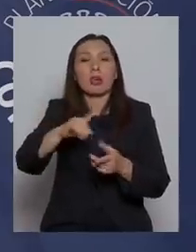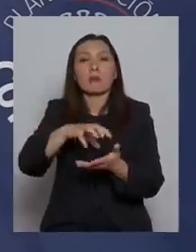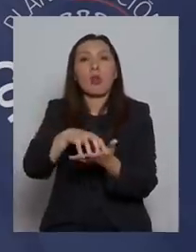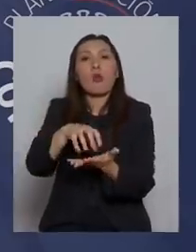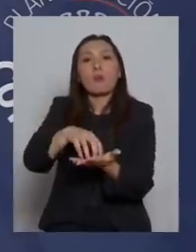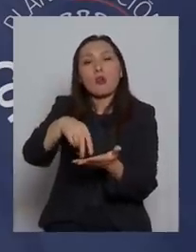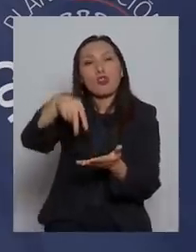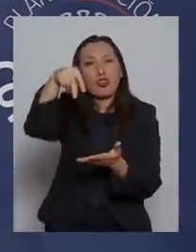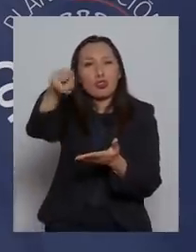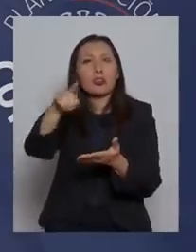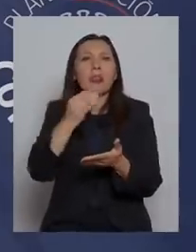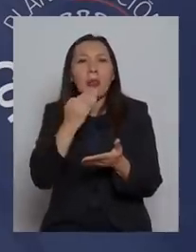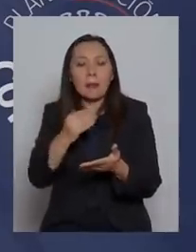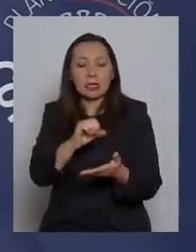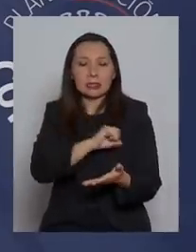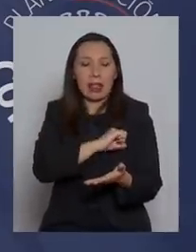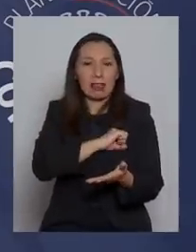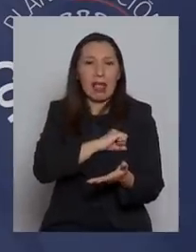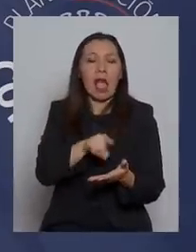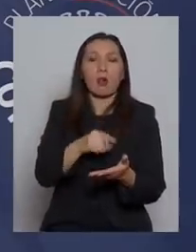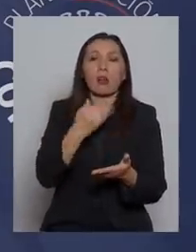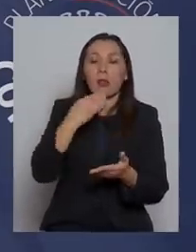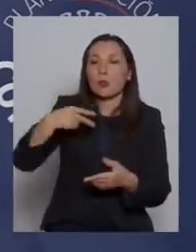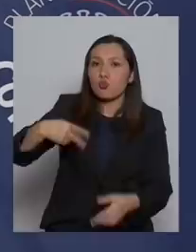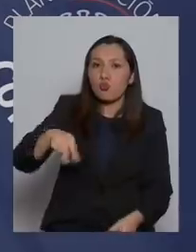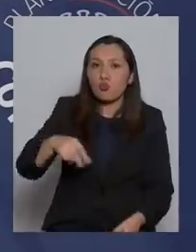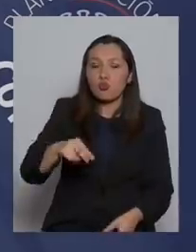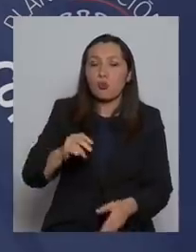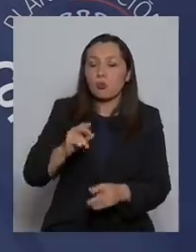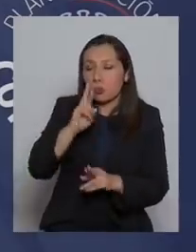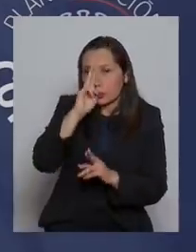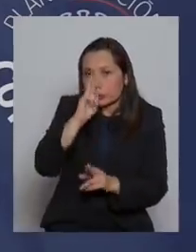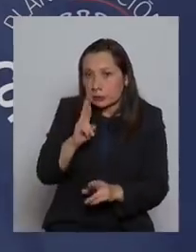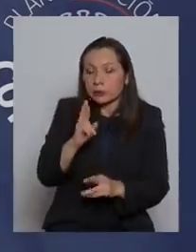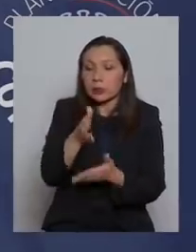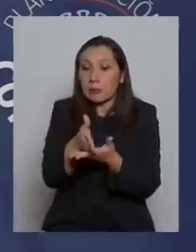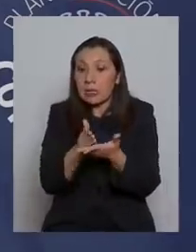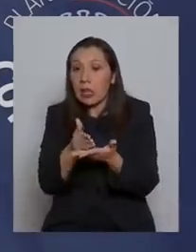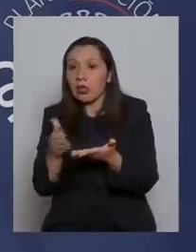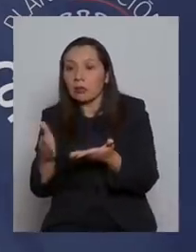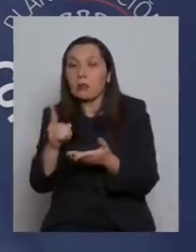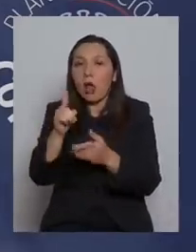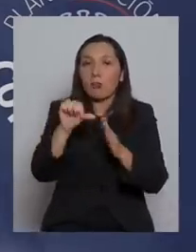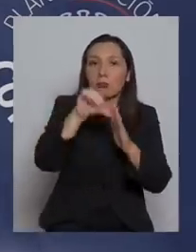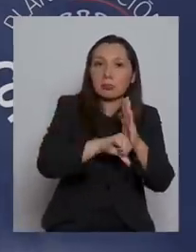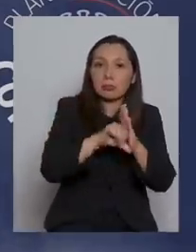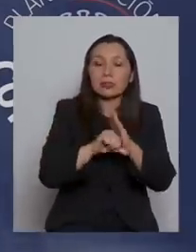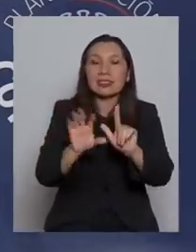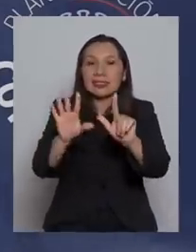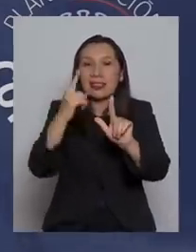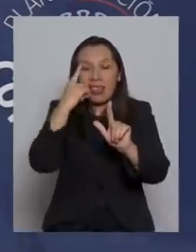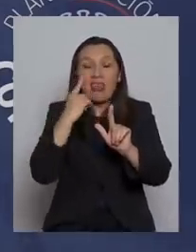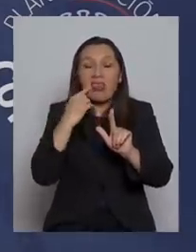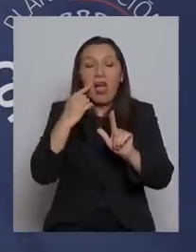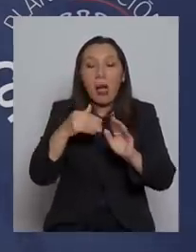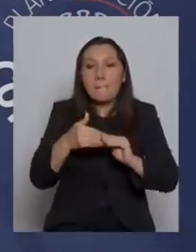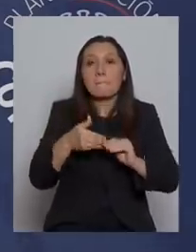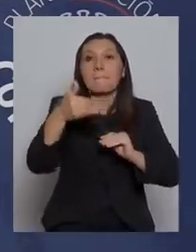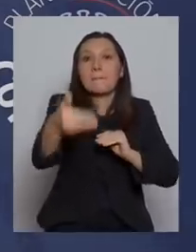parte norte de las comunas de Santiago y de Ñuñoa, a entender que ellos siguen en cuarentena por 7 días